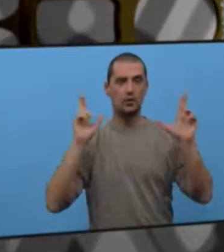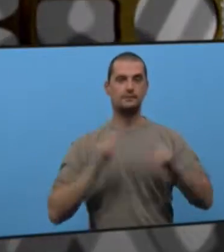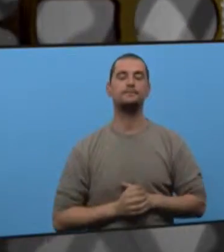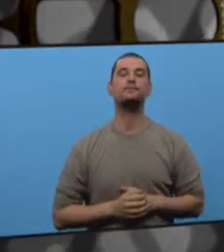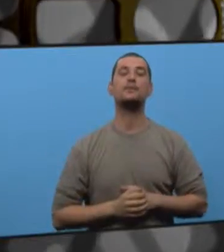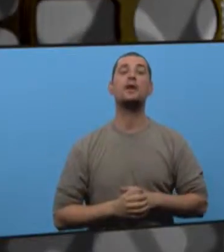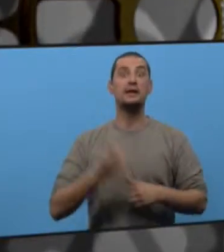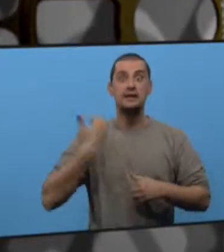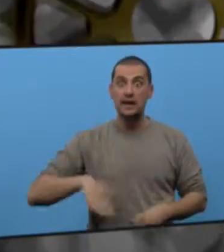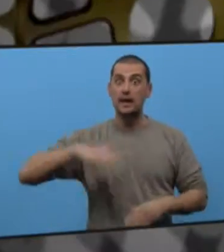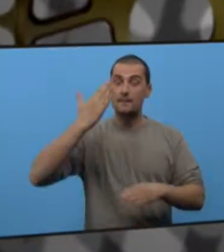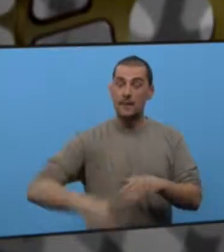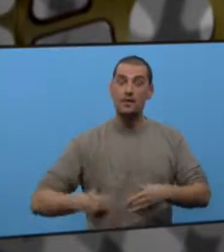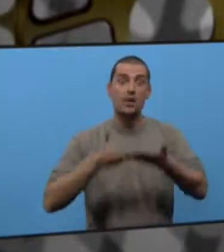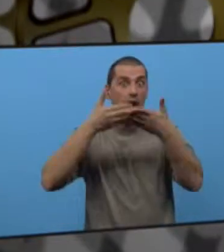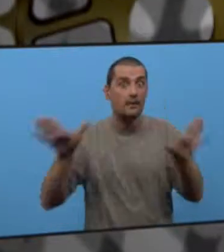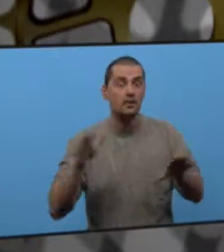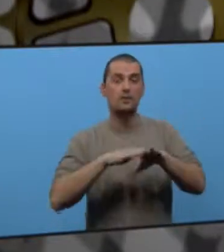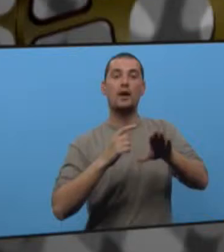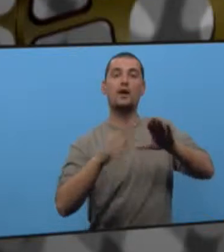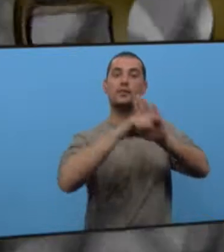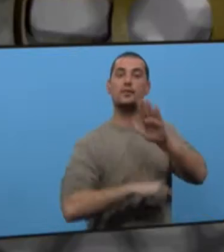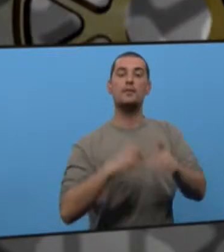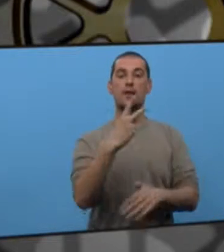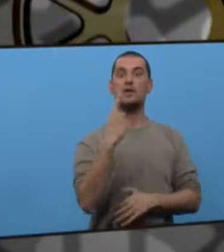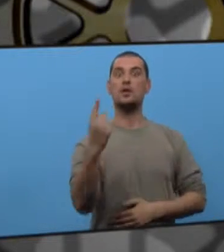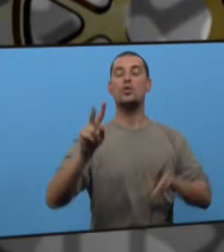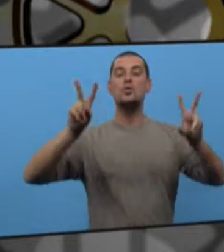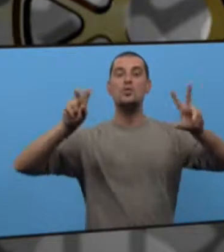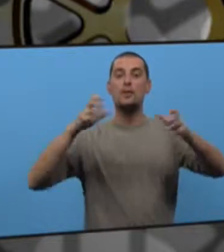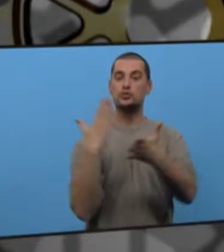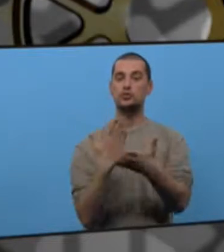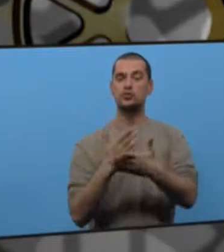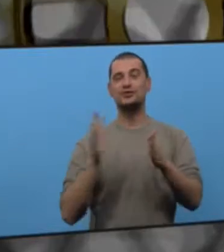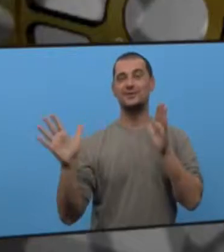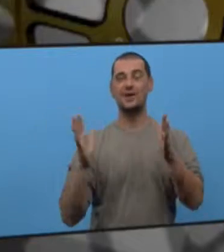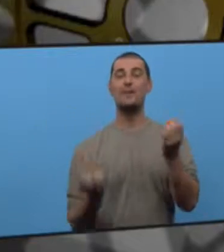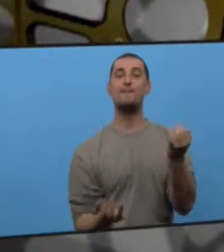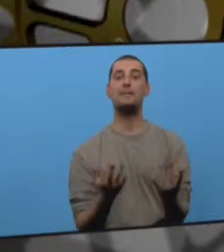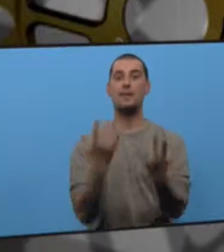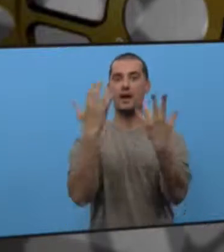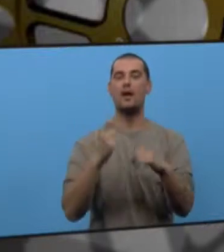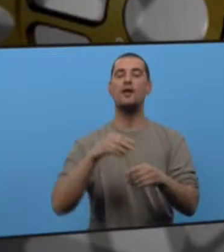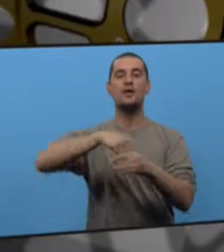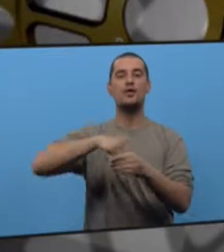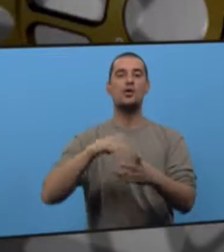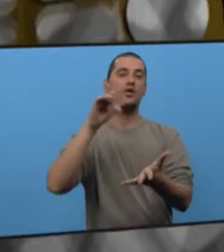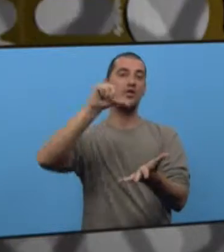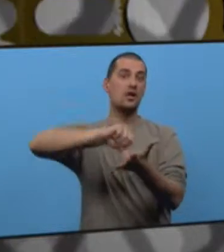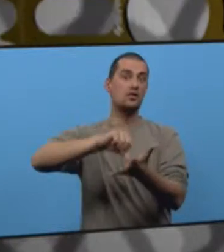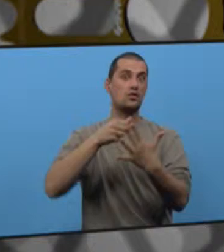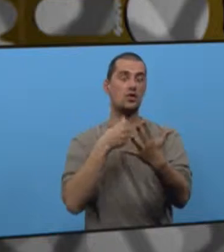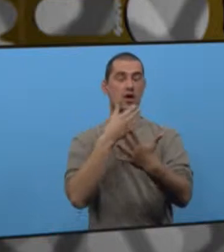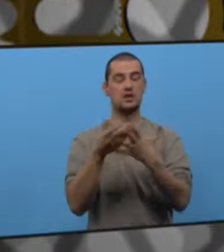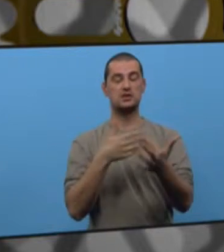E xa está aberto o prazo de inscripción para os 21 novos cursos da tempada de primavera que oferta o Centro de Artesanía e Deseño con máis